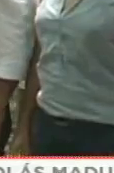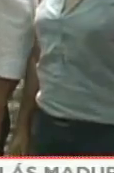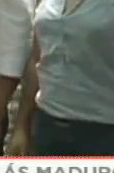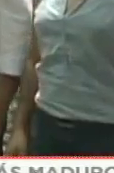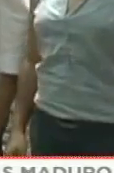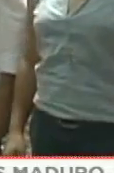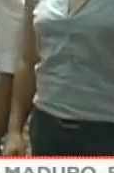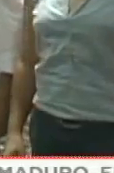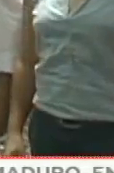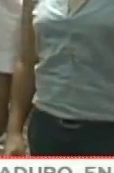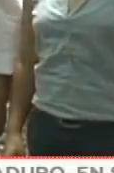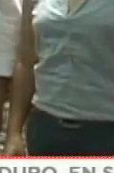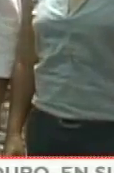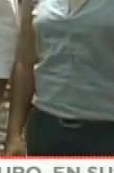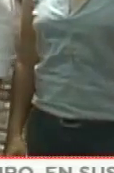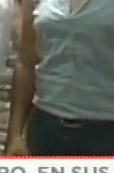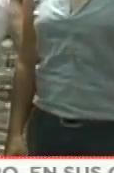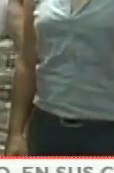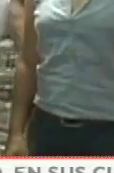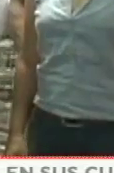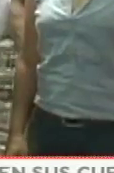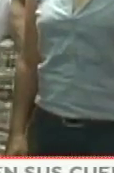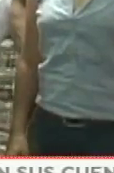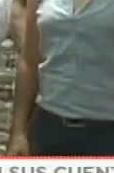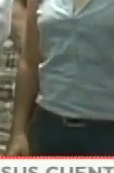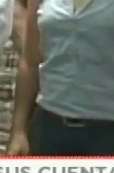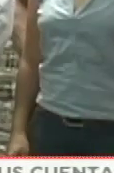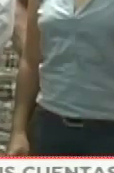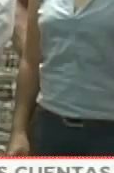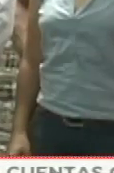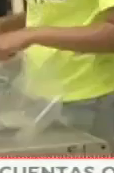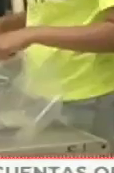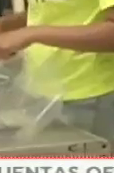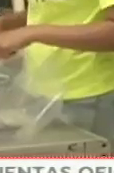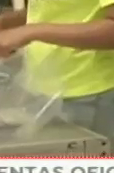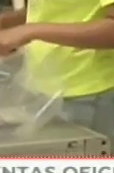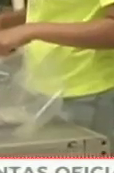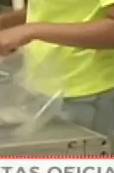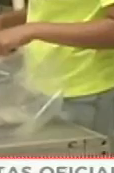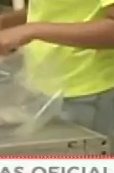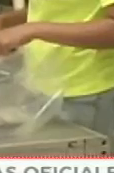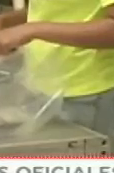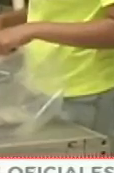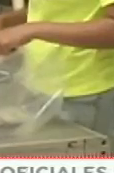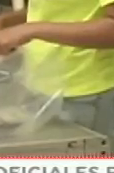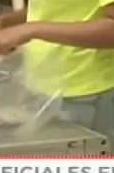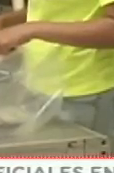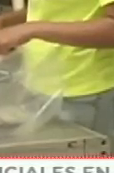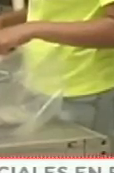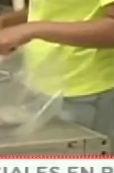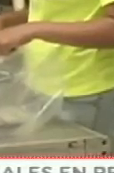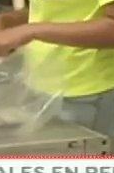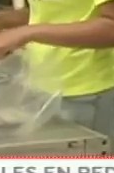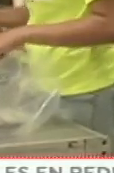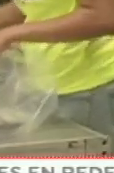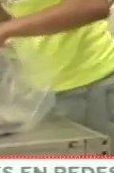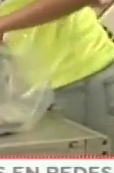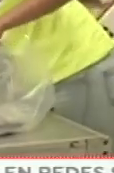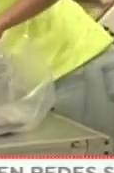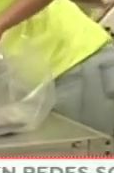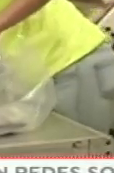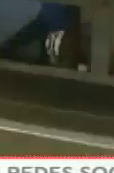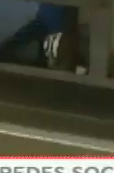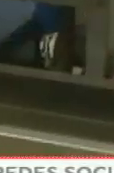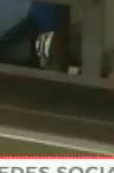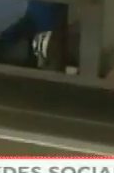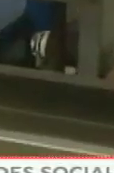Saludo, mi comandante jefe y presidente de la República Bolivariana de Venezuela. Cumpliendo su lineamiento y la